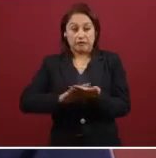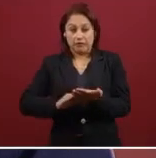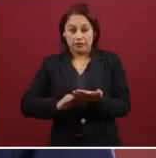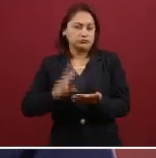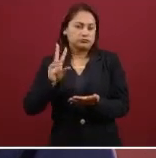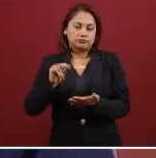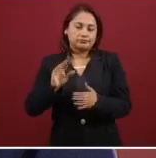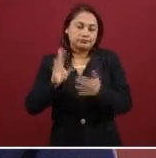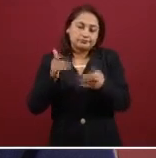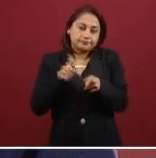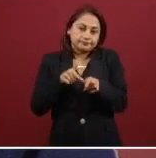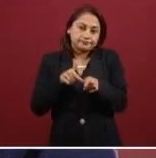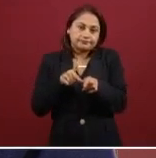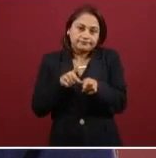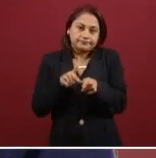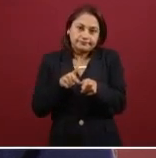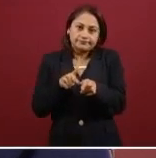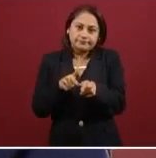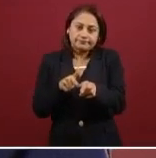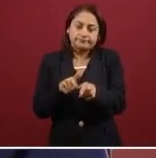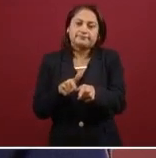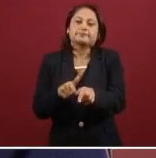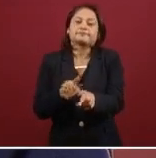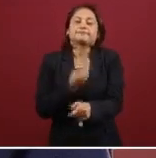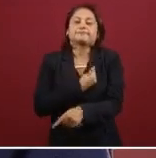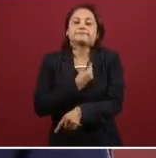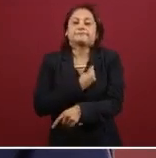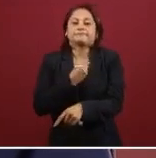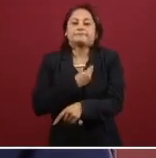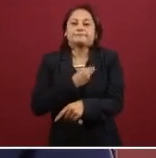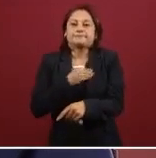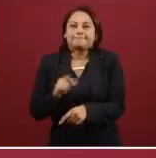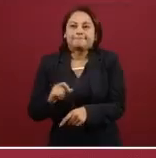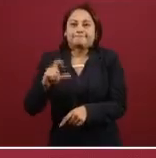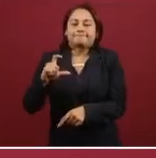aumento. Para los que dicen dónde está el cambio,